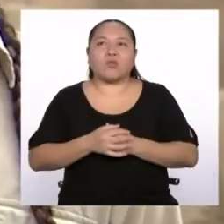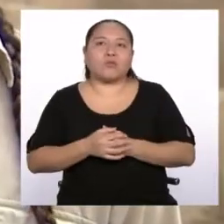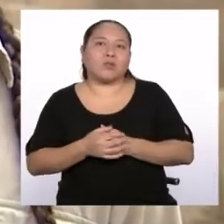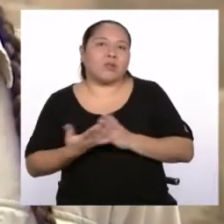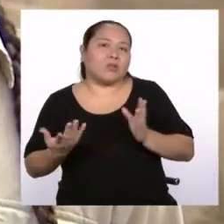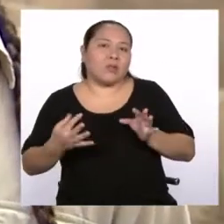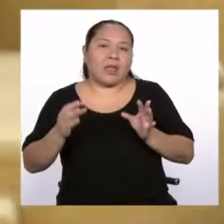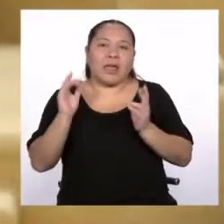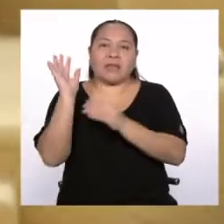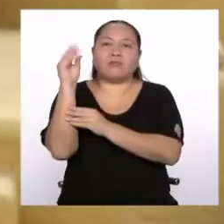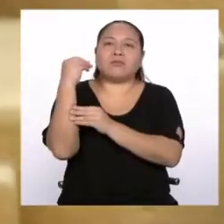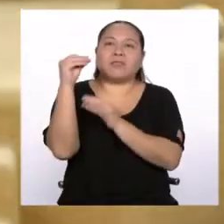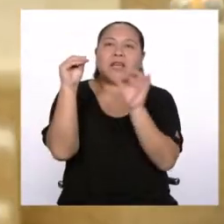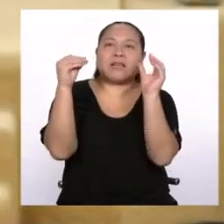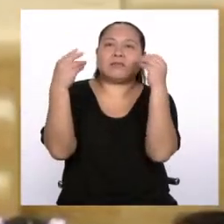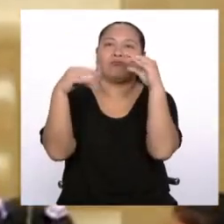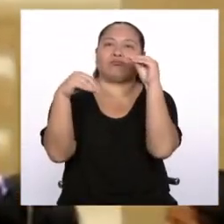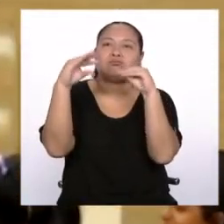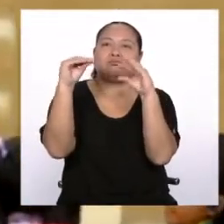de títeres, etc.